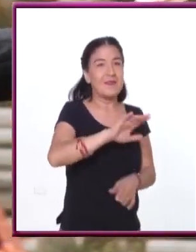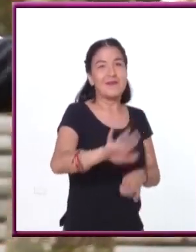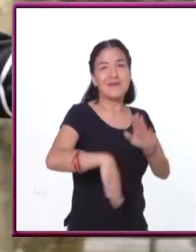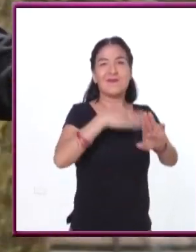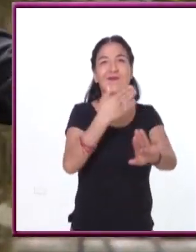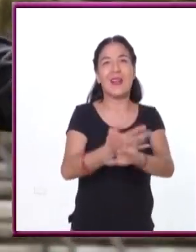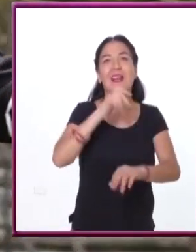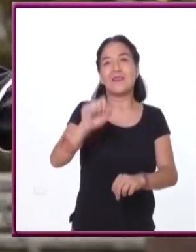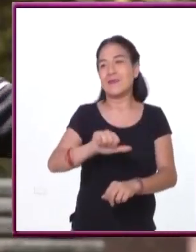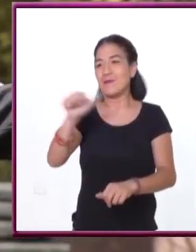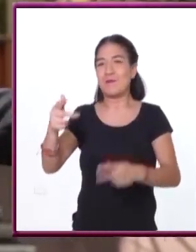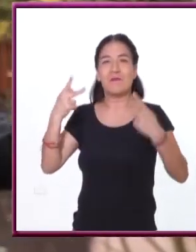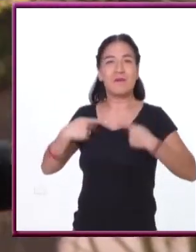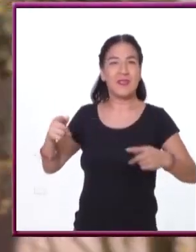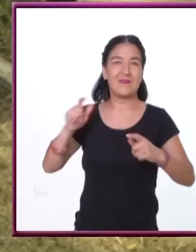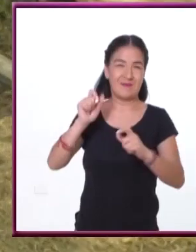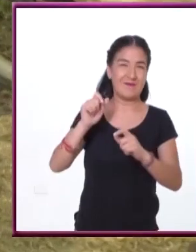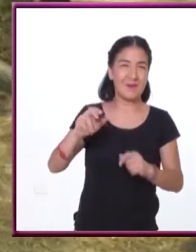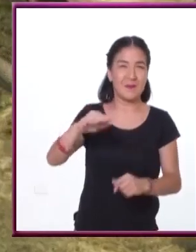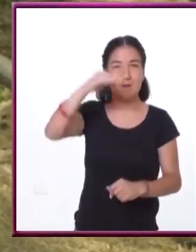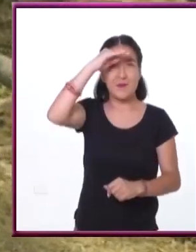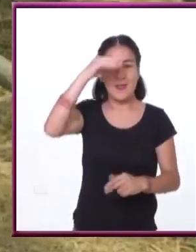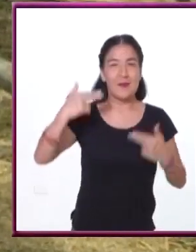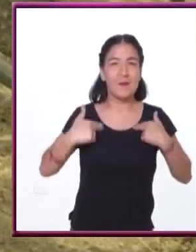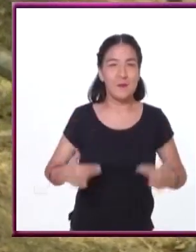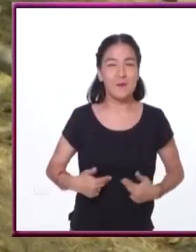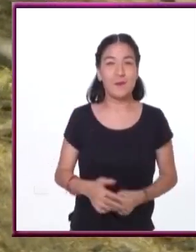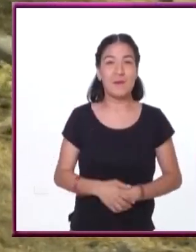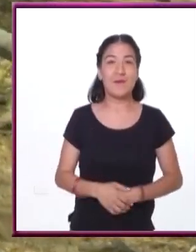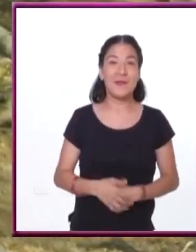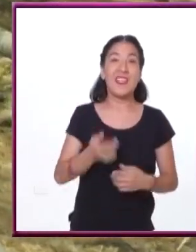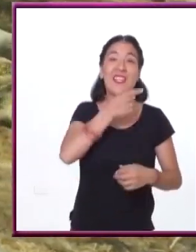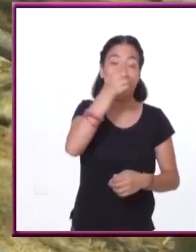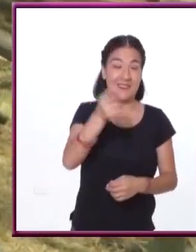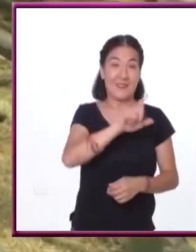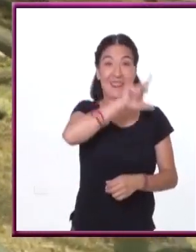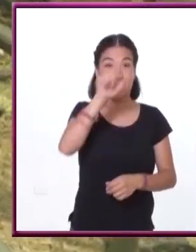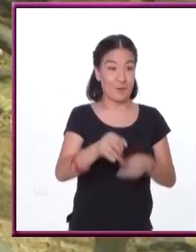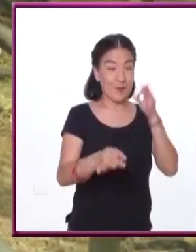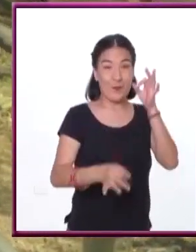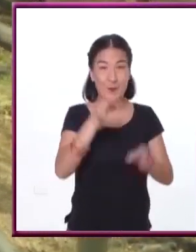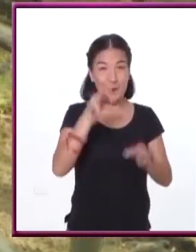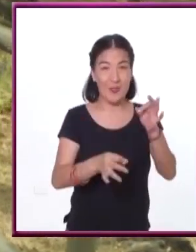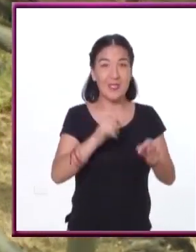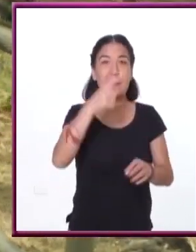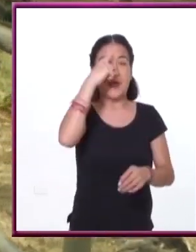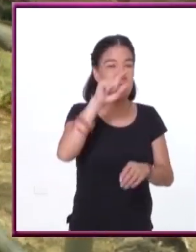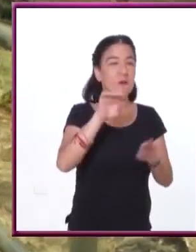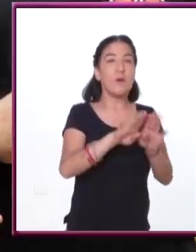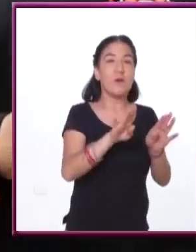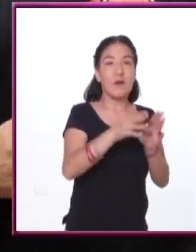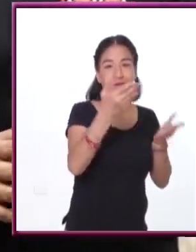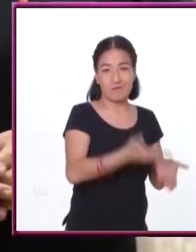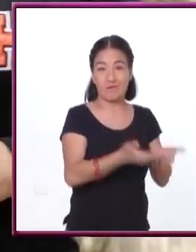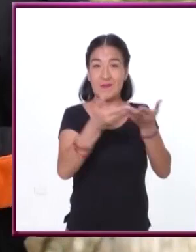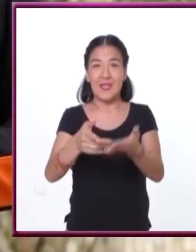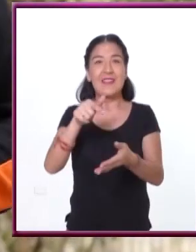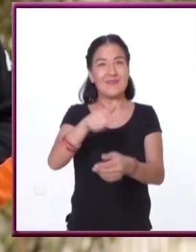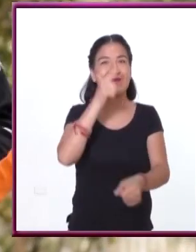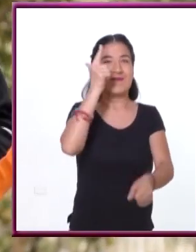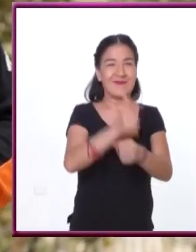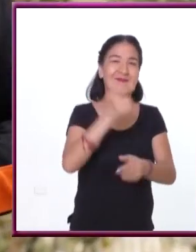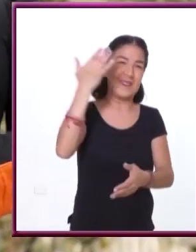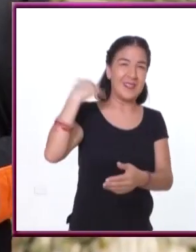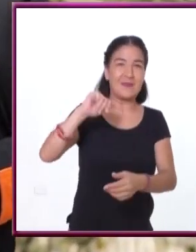contradice la forma de pensar de la humanidad. Se dice que al final del juicio en el que fue forzado a negar sus descubrimientos,